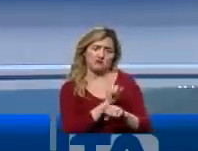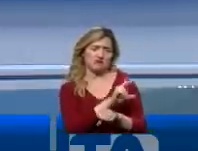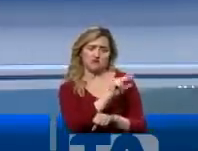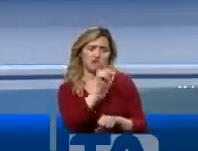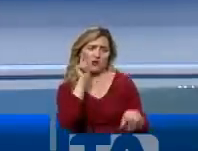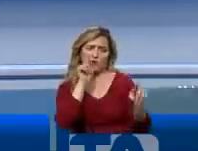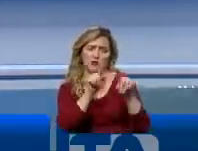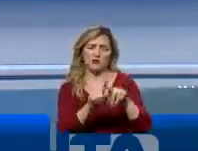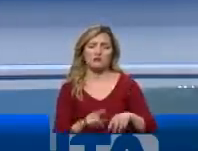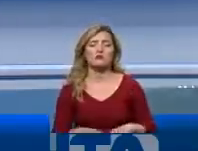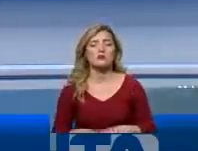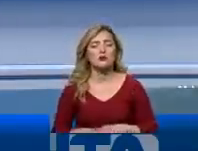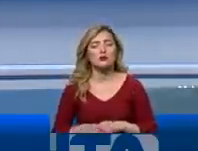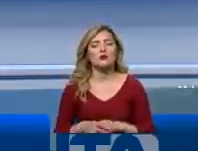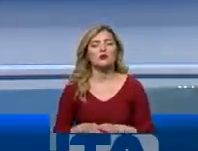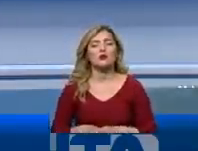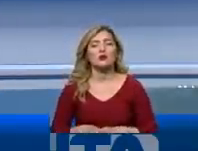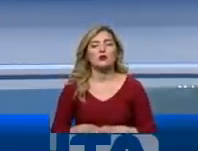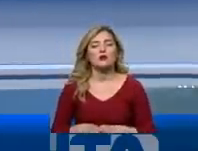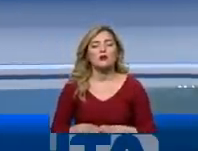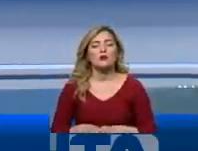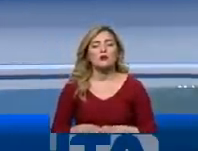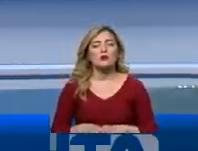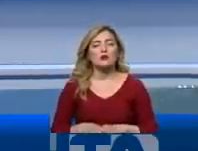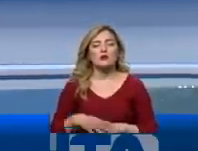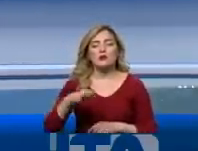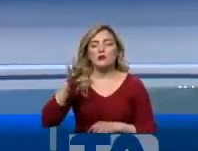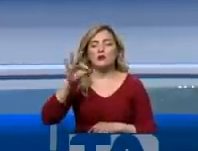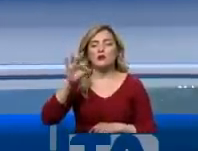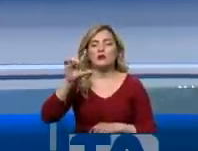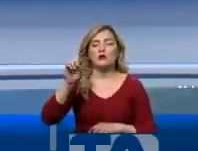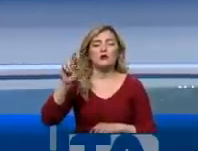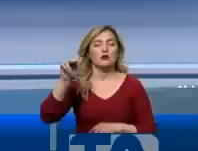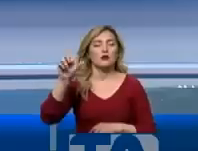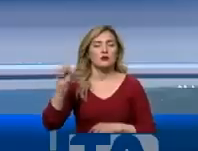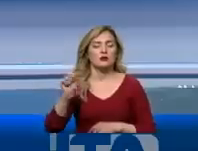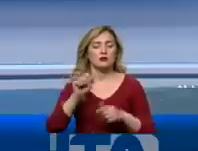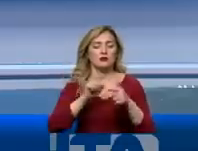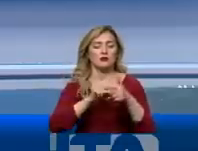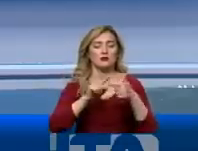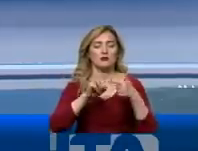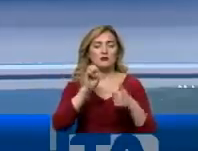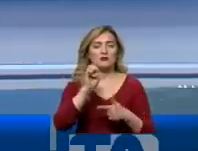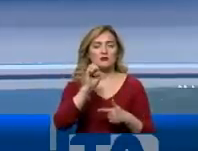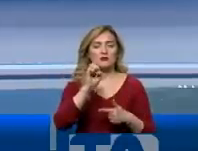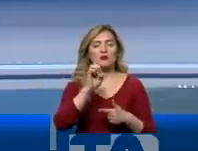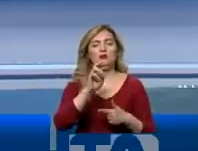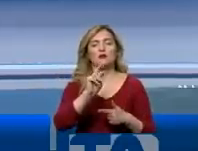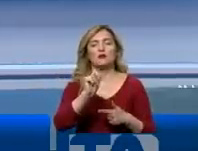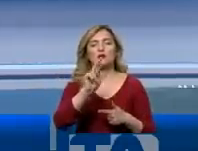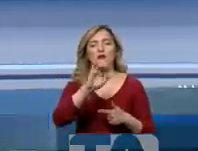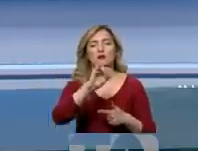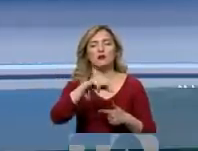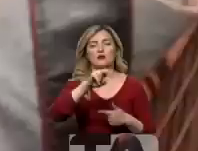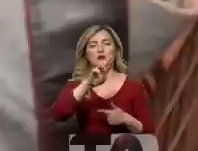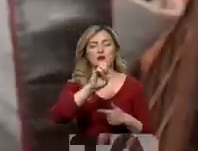presentada en su contra. Edgar Flores y Luis Enríquez fueron destituidos por negligencia manifiesta.